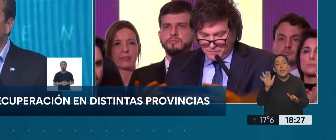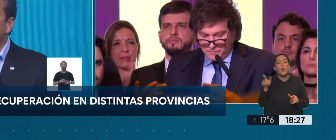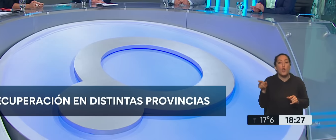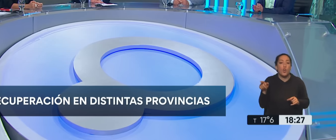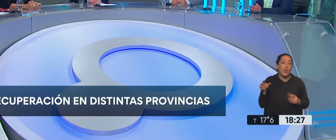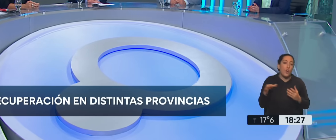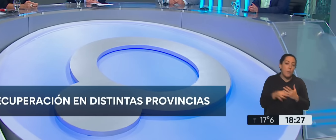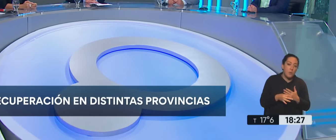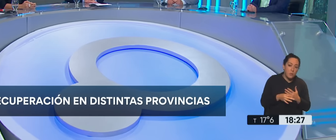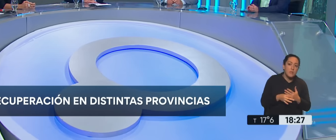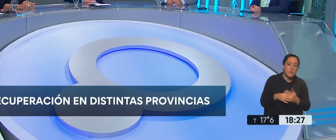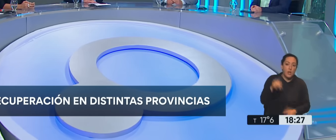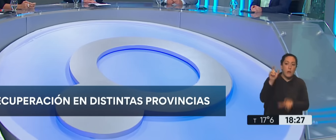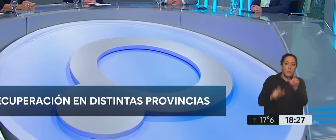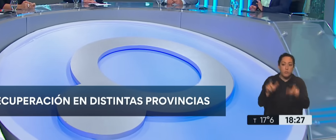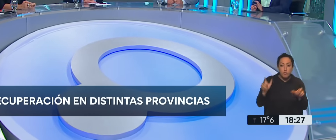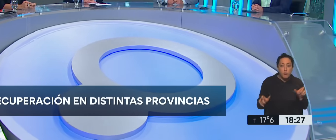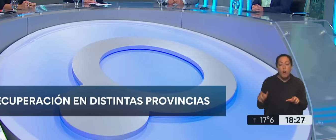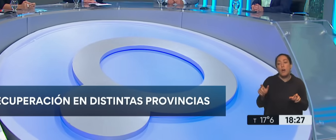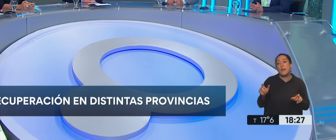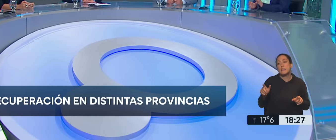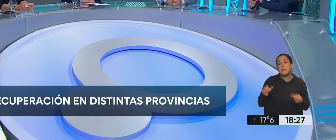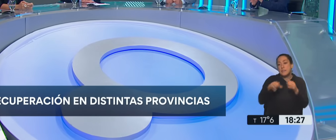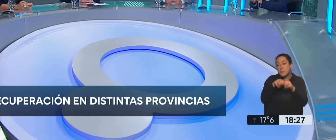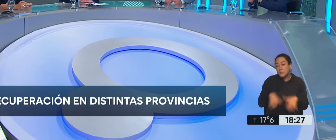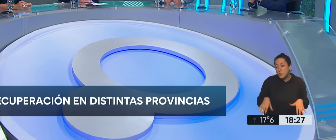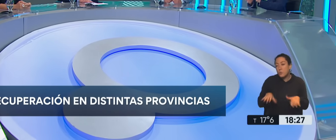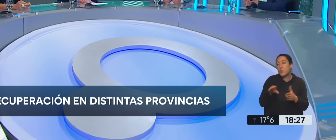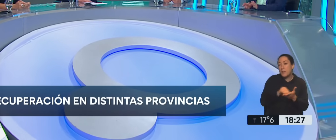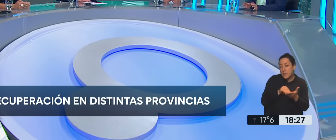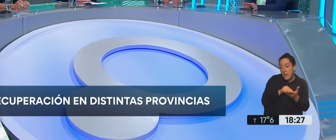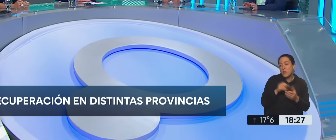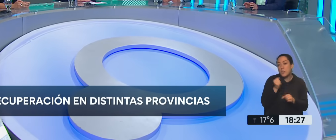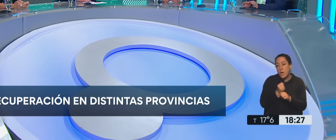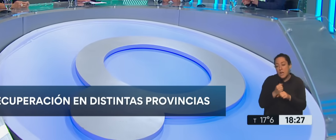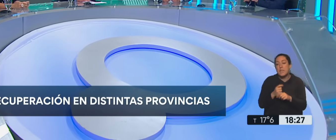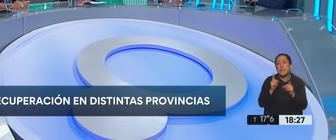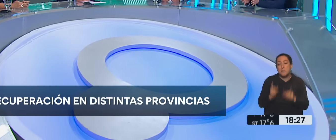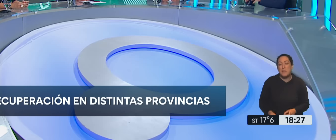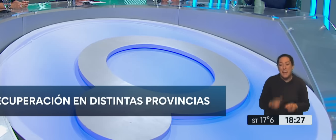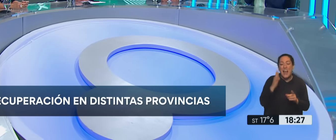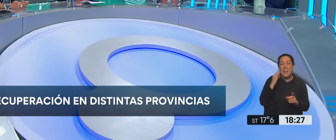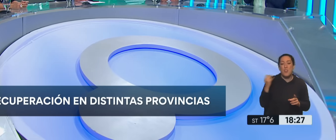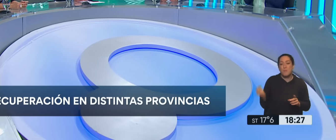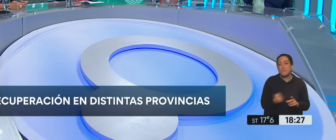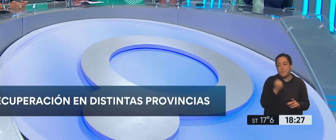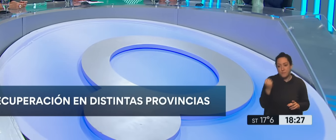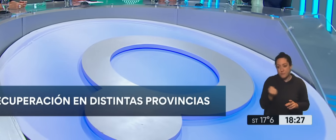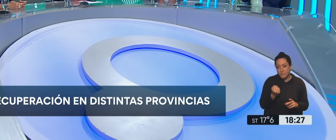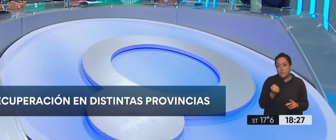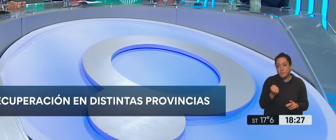ahí un compromiso mayor por parte de la estructura, creo que primó algo de lo que veníamos hablando, que fue realmente